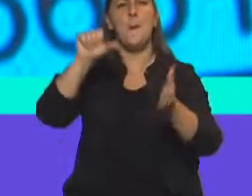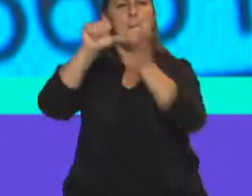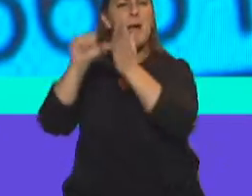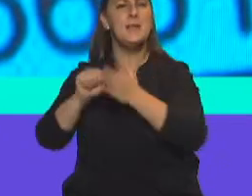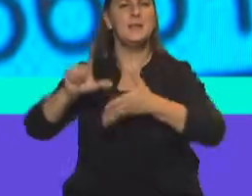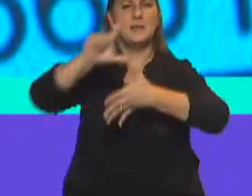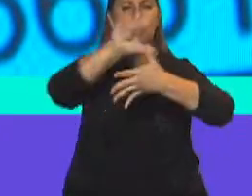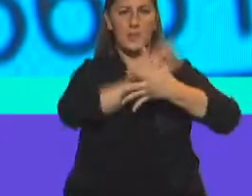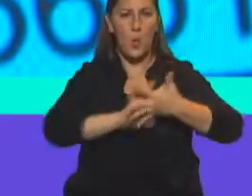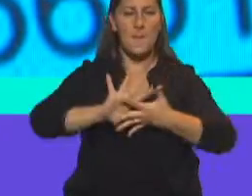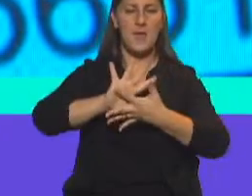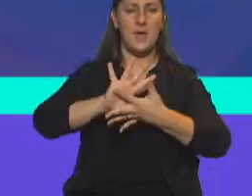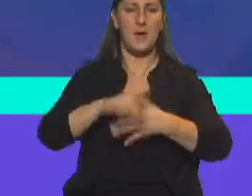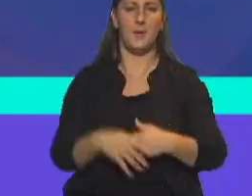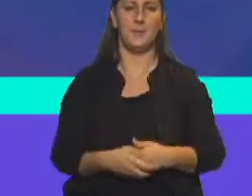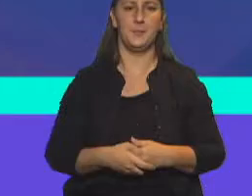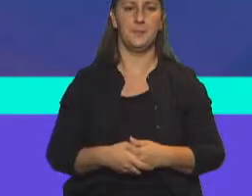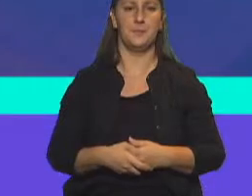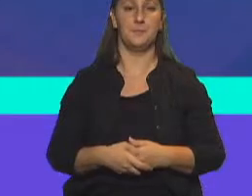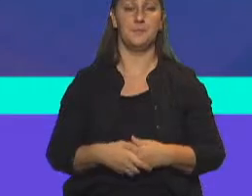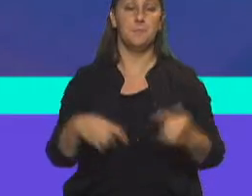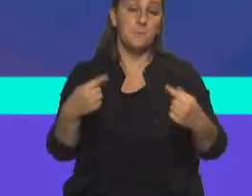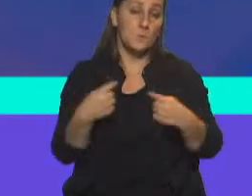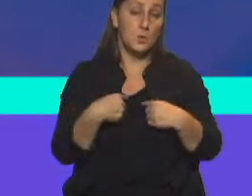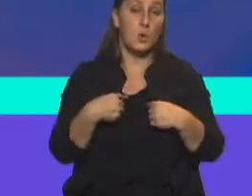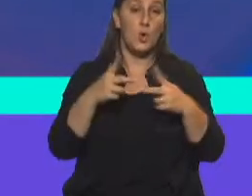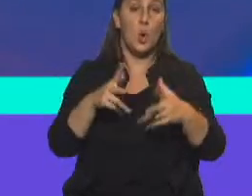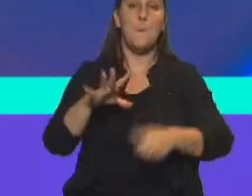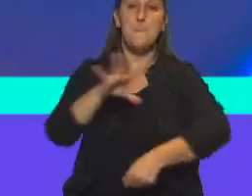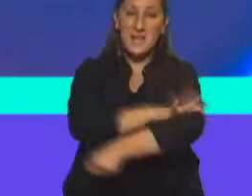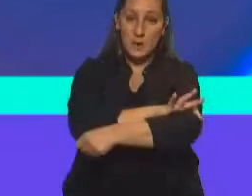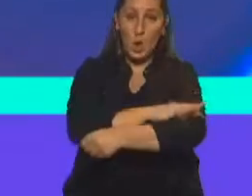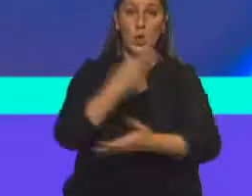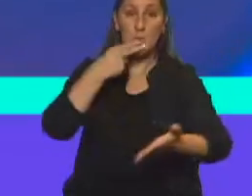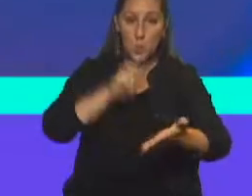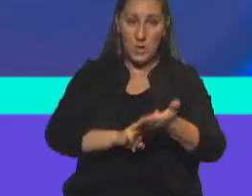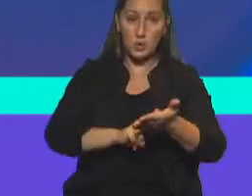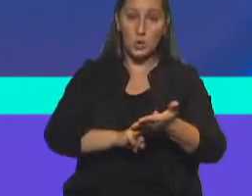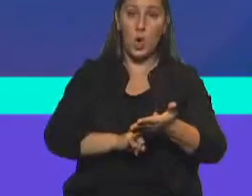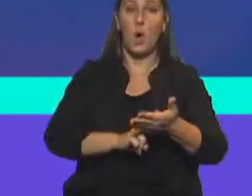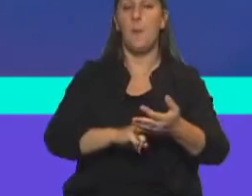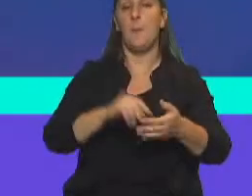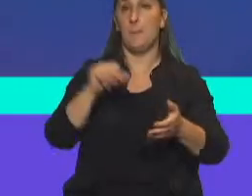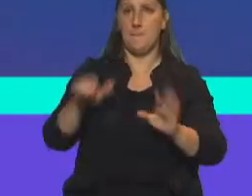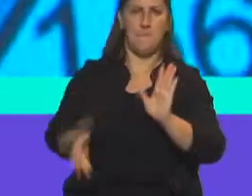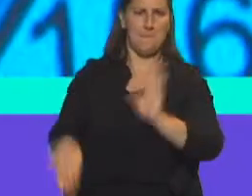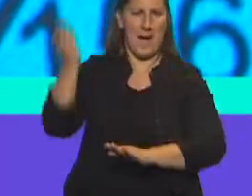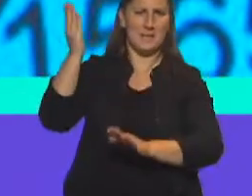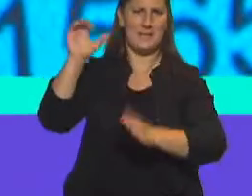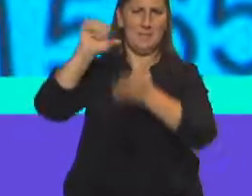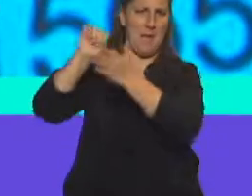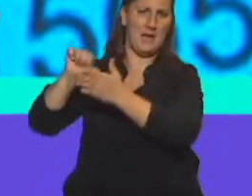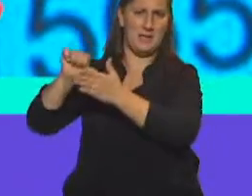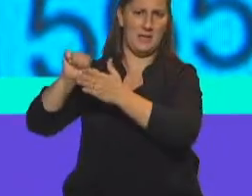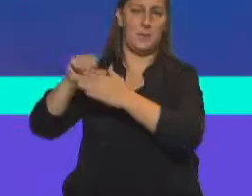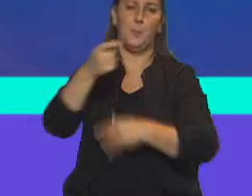América Latina. Bueno, yo les diría que la presión tributaria es más alta en los países que tomamos como ejemplo que en estos